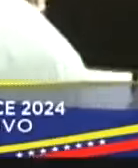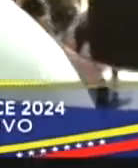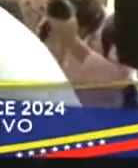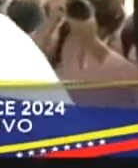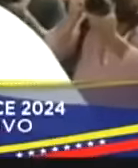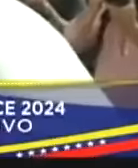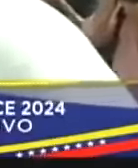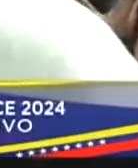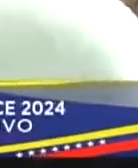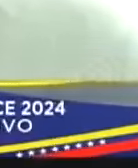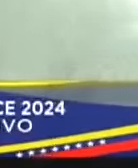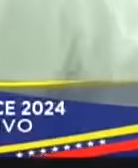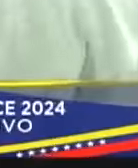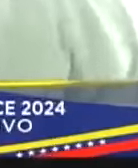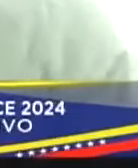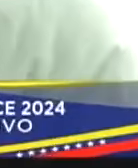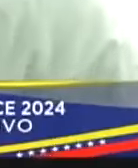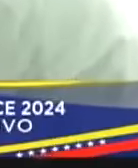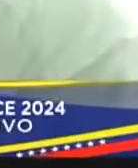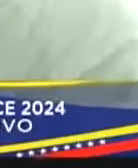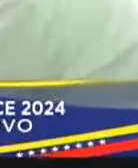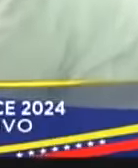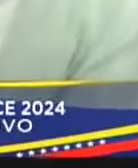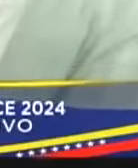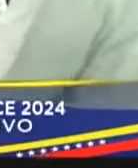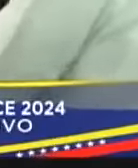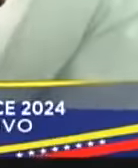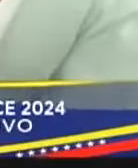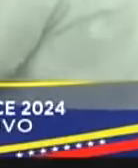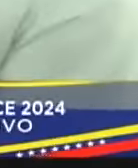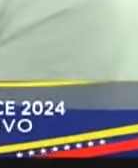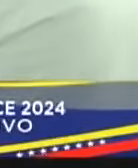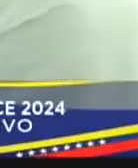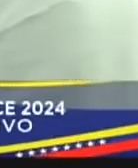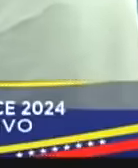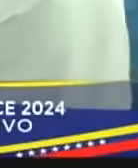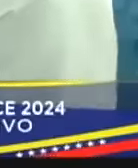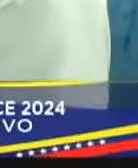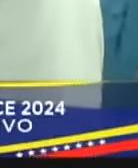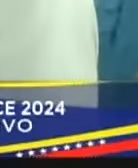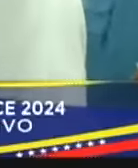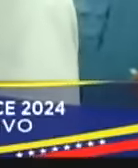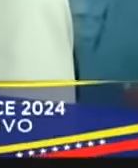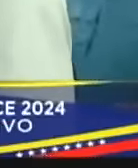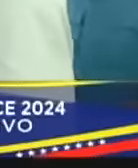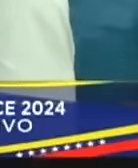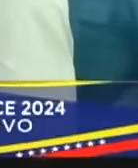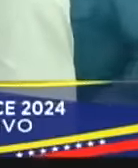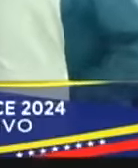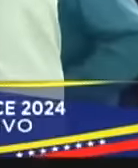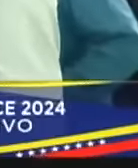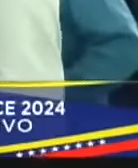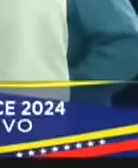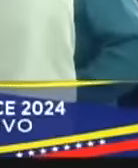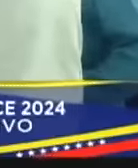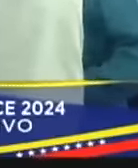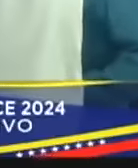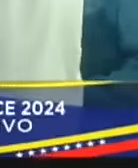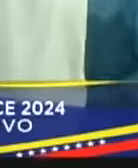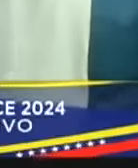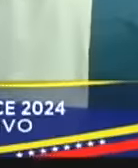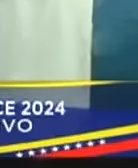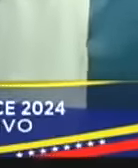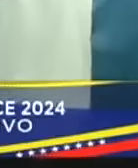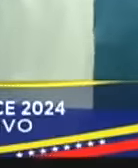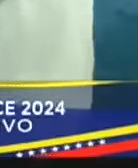Tengo señor Satanás, Tamuros y Lavarrotas, Gargandela y Cornocar. El diablo lo pega al día, queriéndome